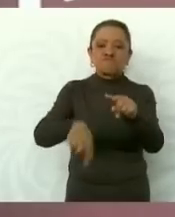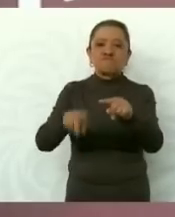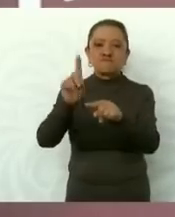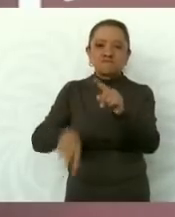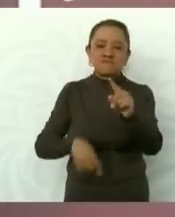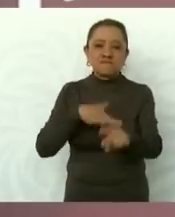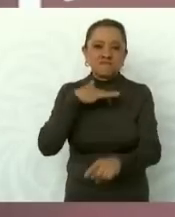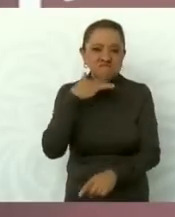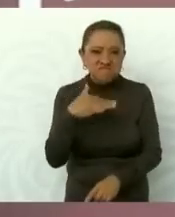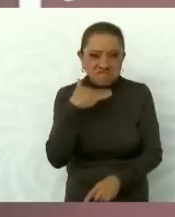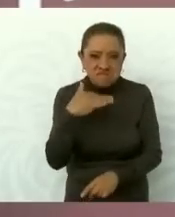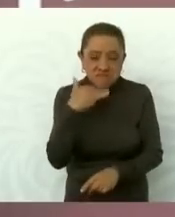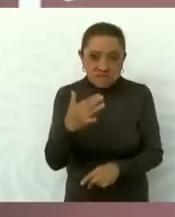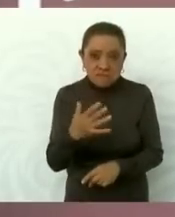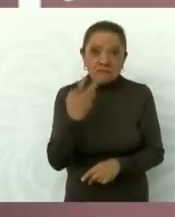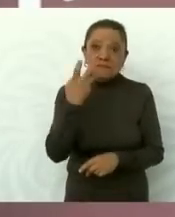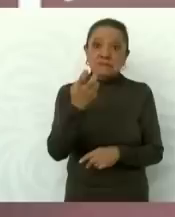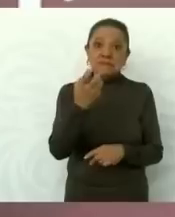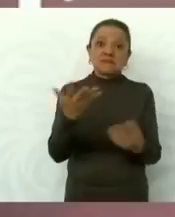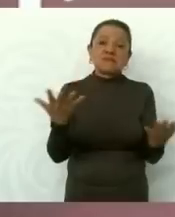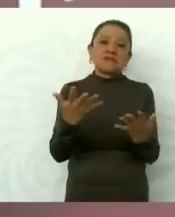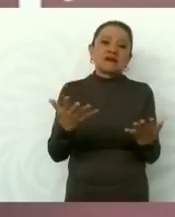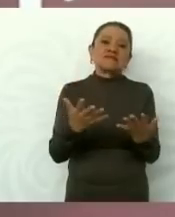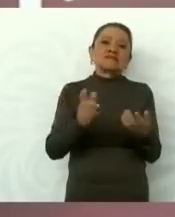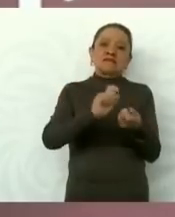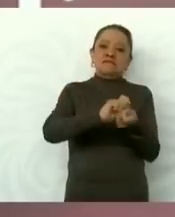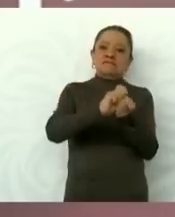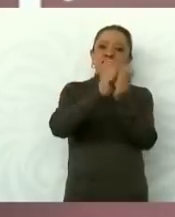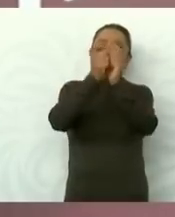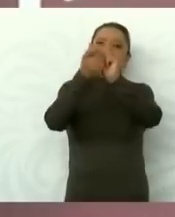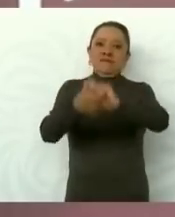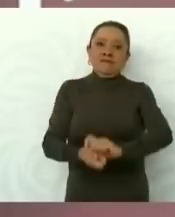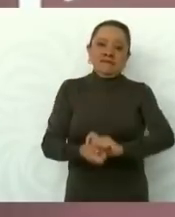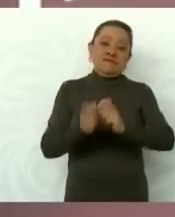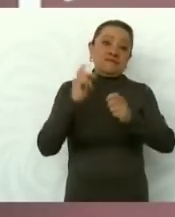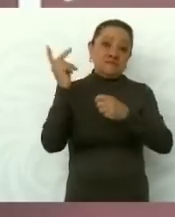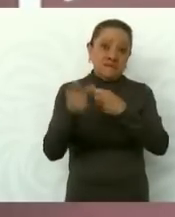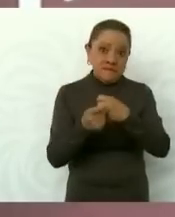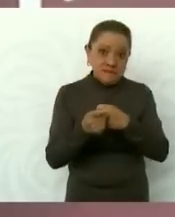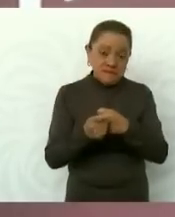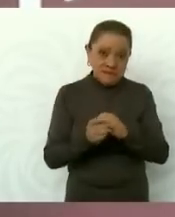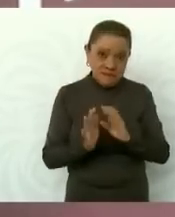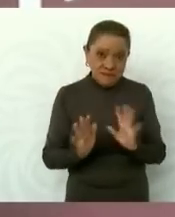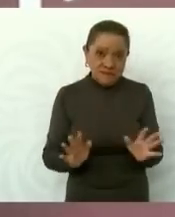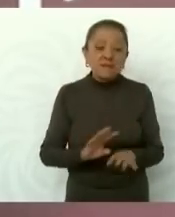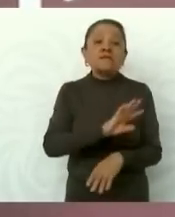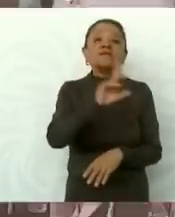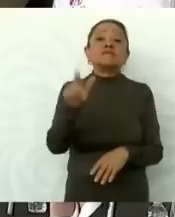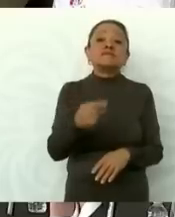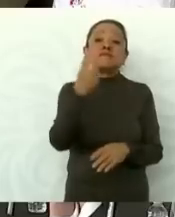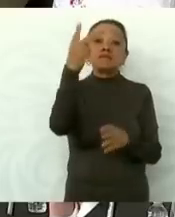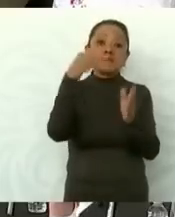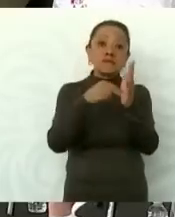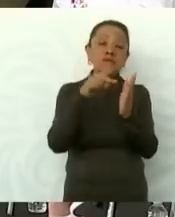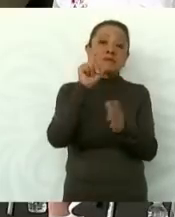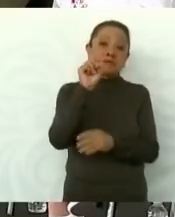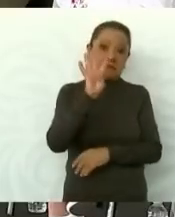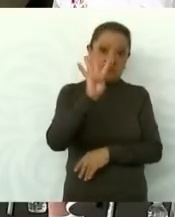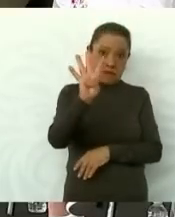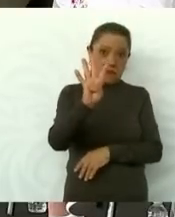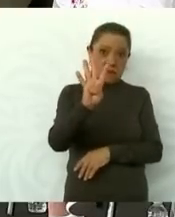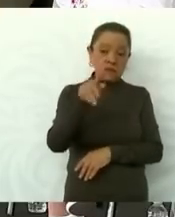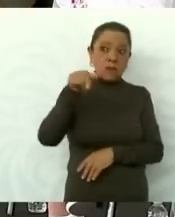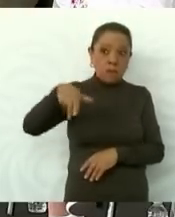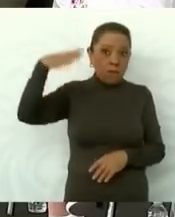gran transformación de nuestro país. Y en 2024, el pueblo de Morelos y el pueblo de México